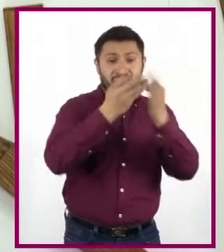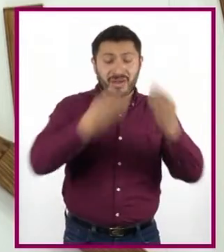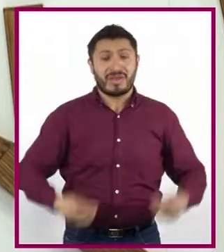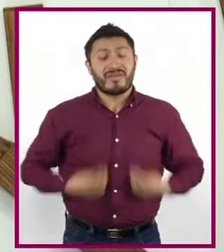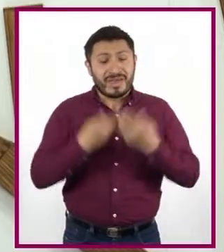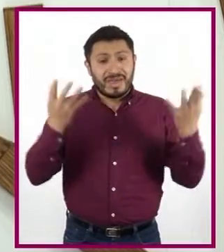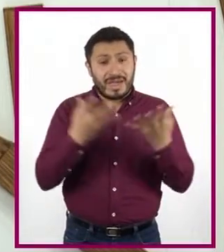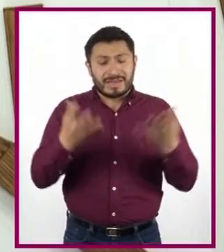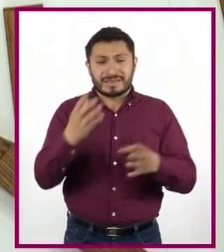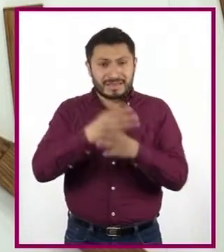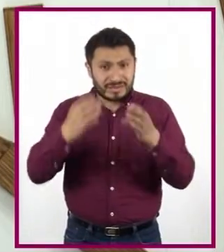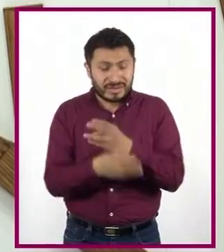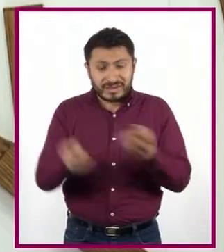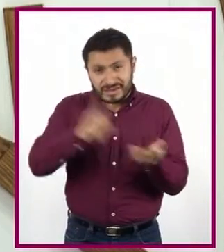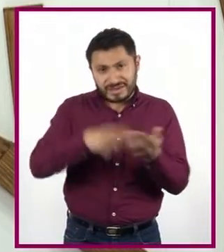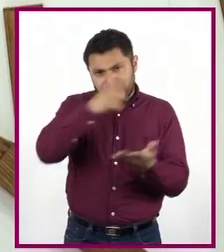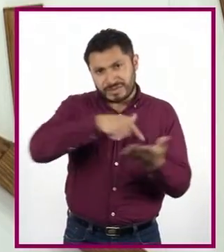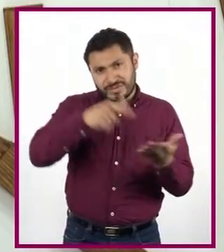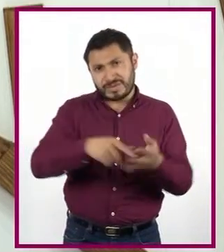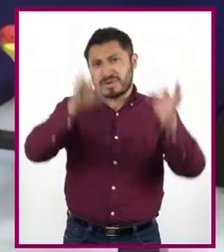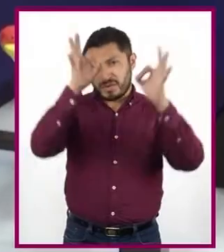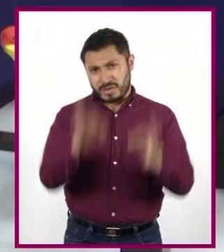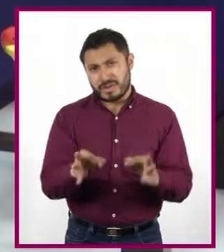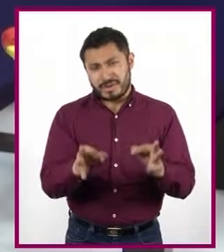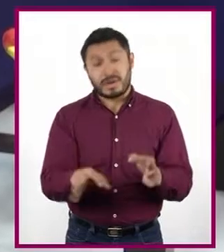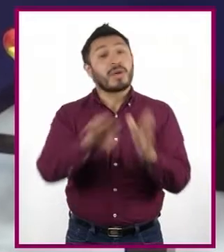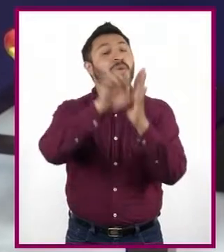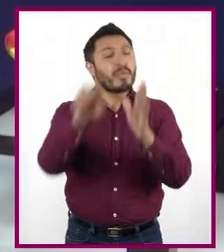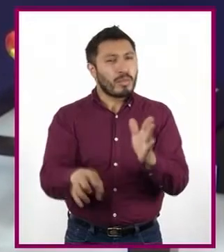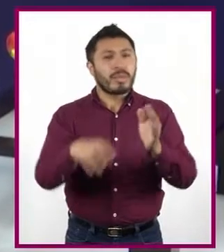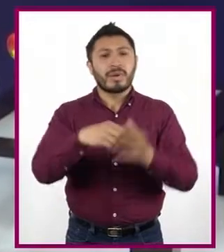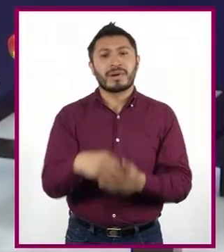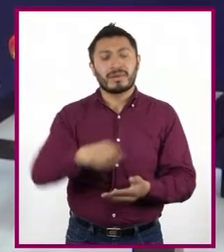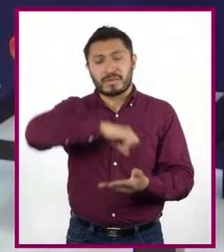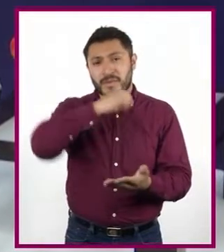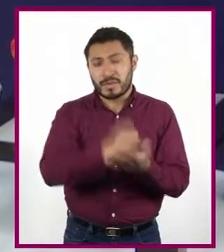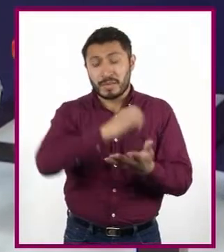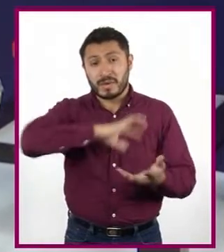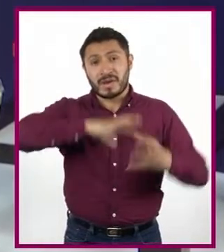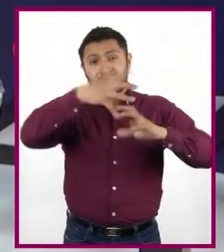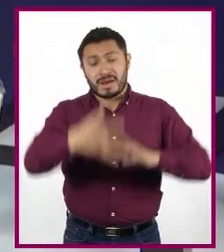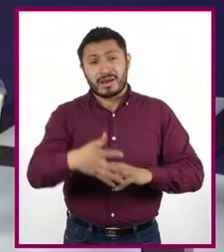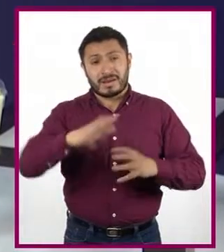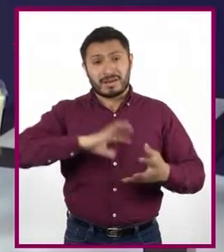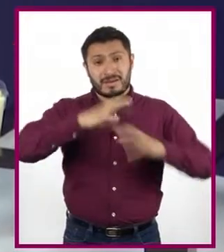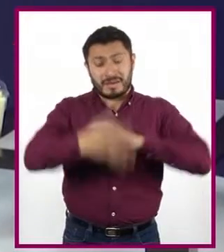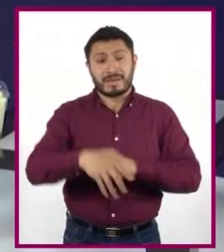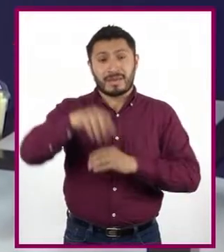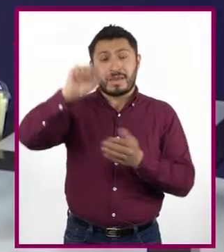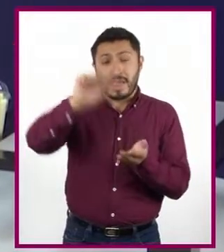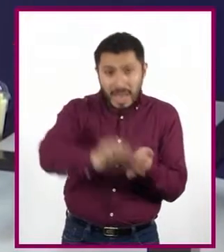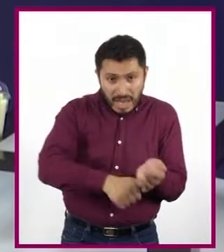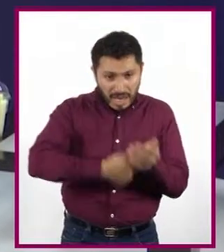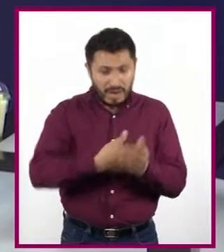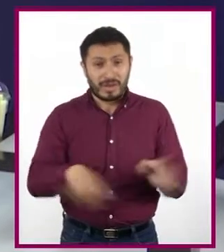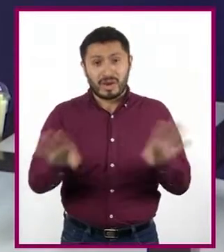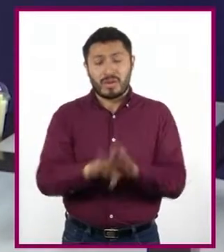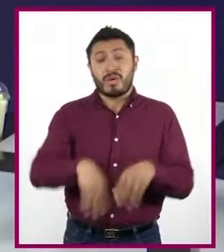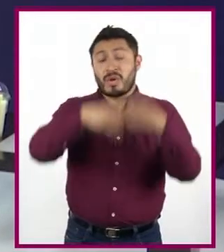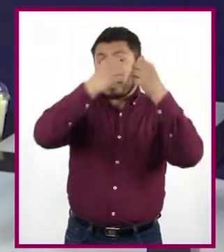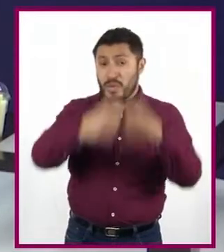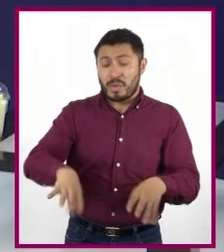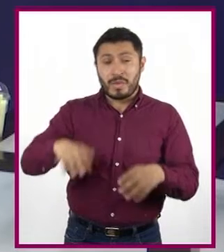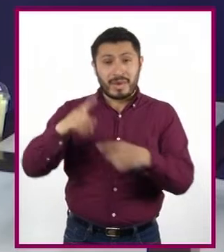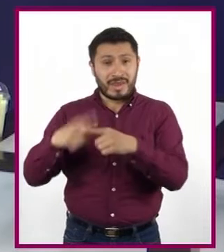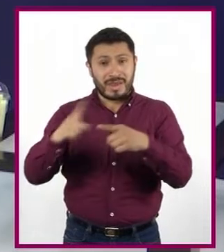algún producto en un lugar determinado. Por ejemplo, la huella ambiental de la producción de aguacate es pérdida de